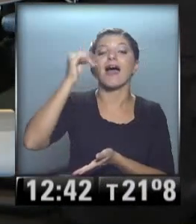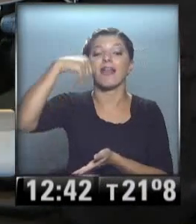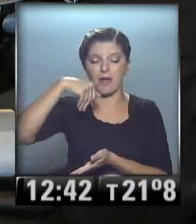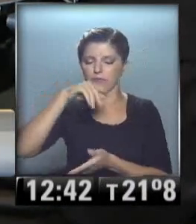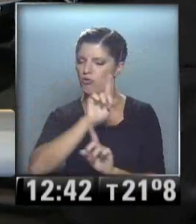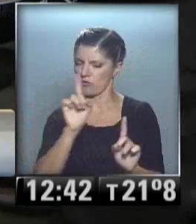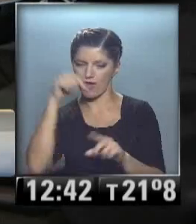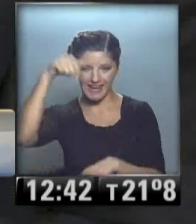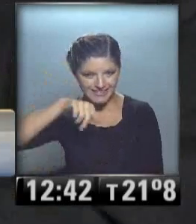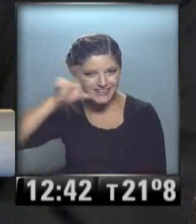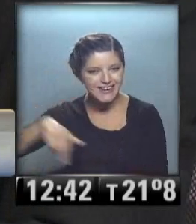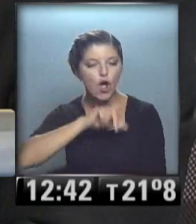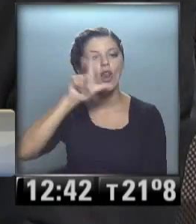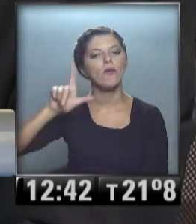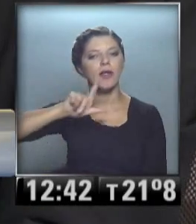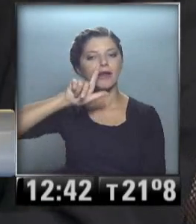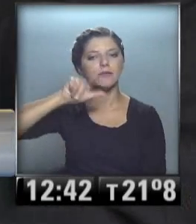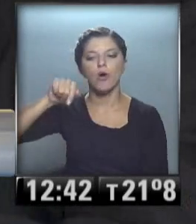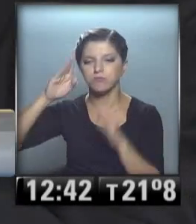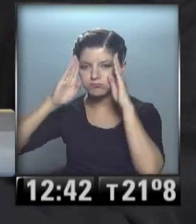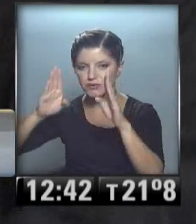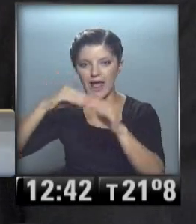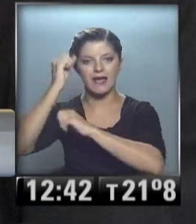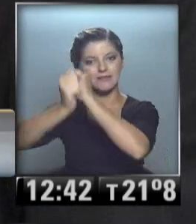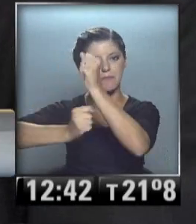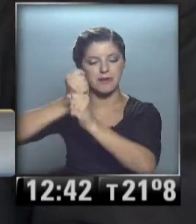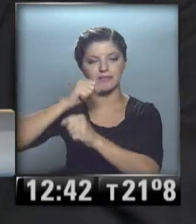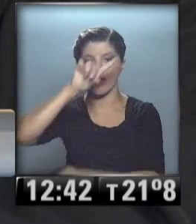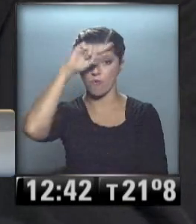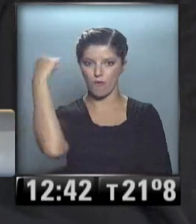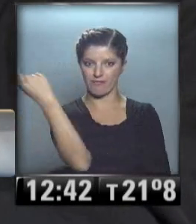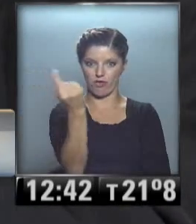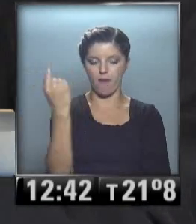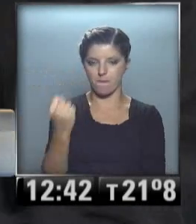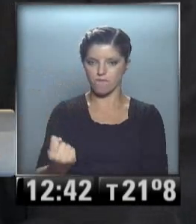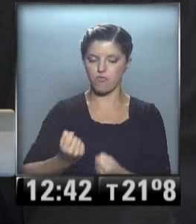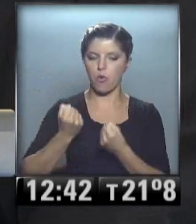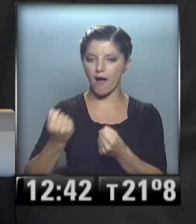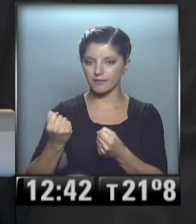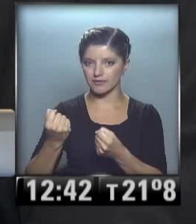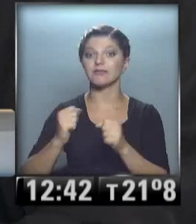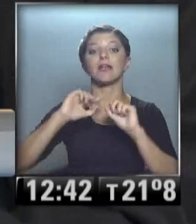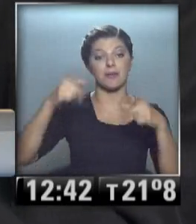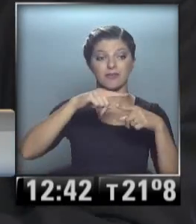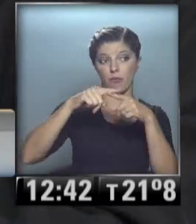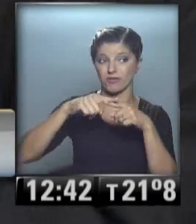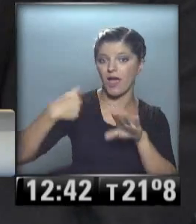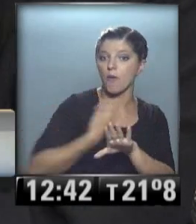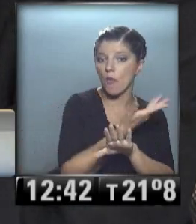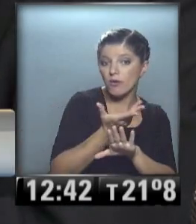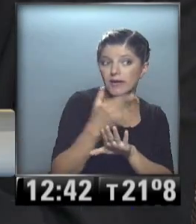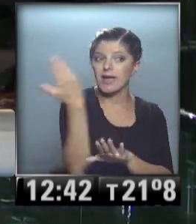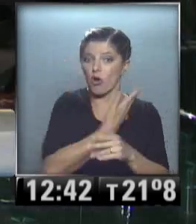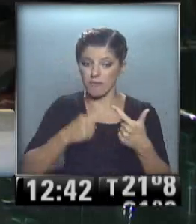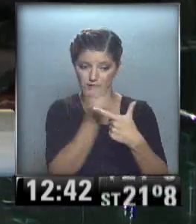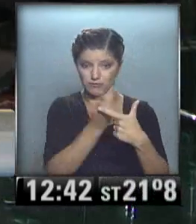Este neoliberalismo es el poder de las multinacionales, inclusive sobre los gobiernos e inclusive sobre las políticas públicas. Es decir, políticas públicas que responden